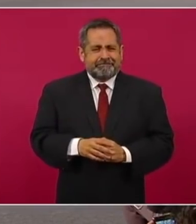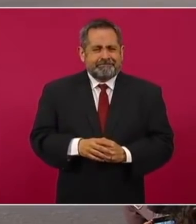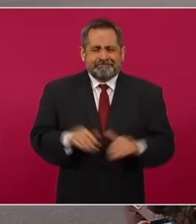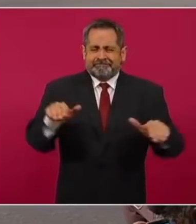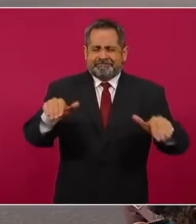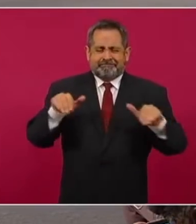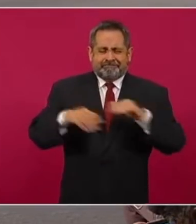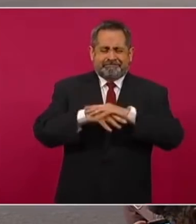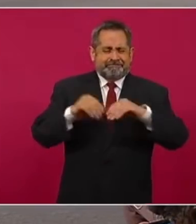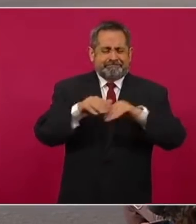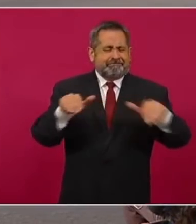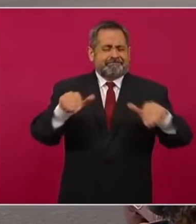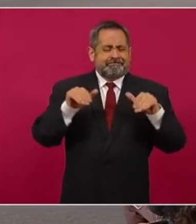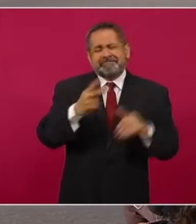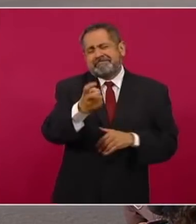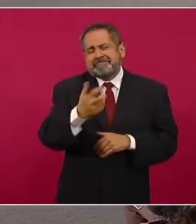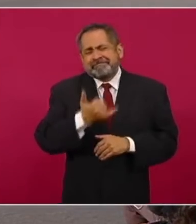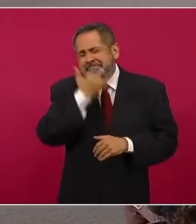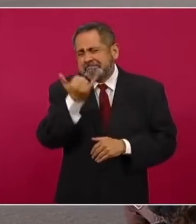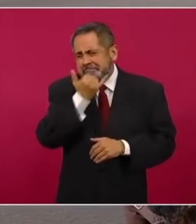Eso es un error.